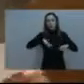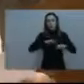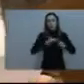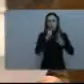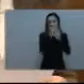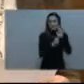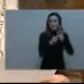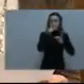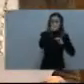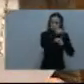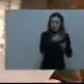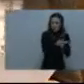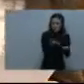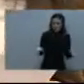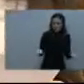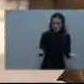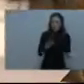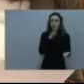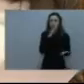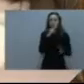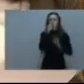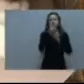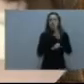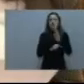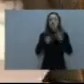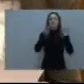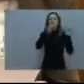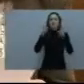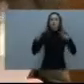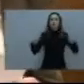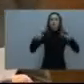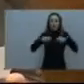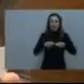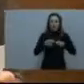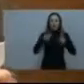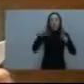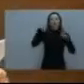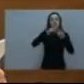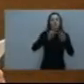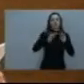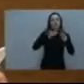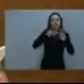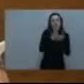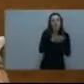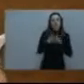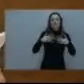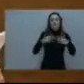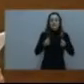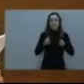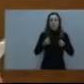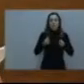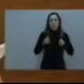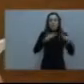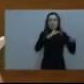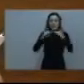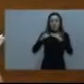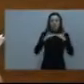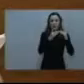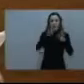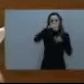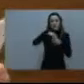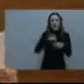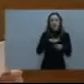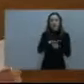ofrecen. Los programas para la coeducación que tienen por objeto impulsar la educación para la salud y la igualdad en educación